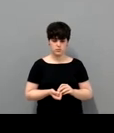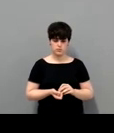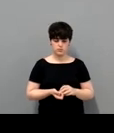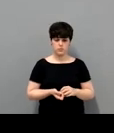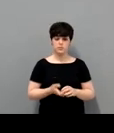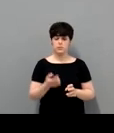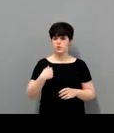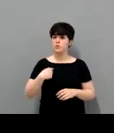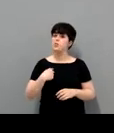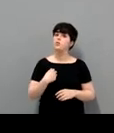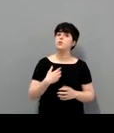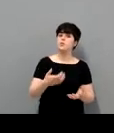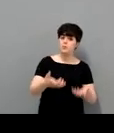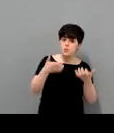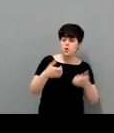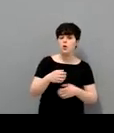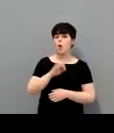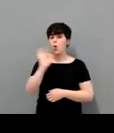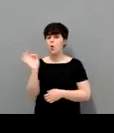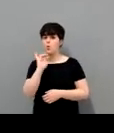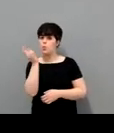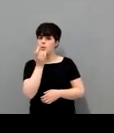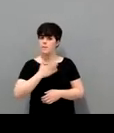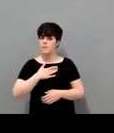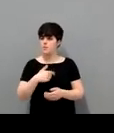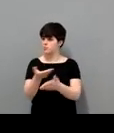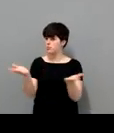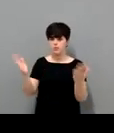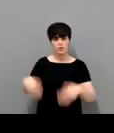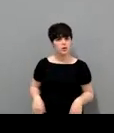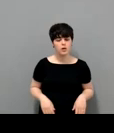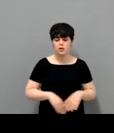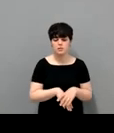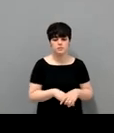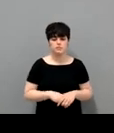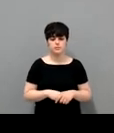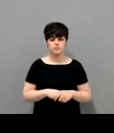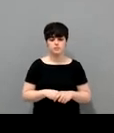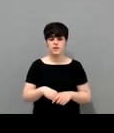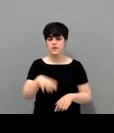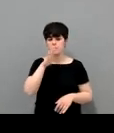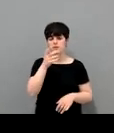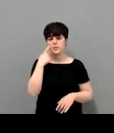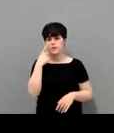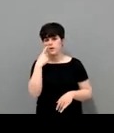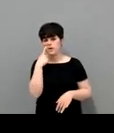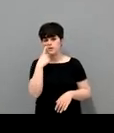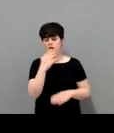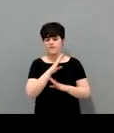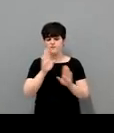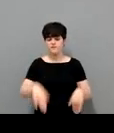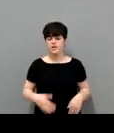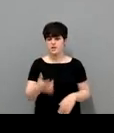Mis aciertos y mis errores son míos y de nadie más. Es que es increíble, mirad. Resulta que